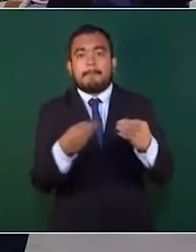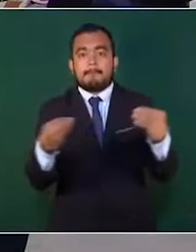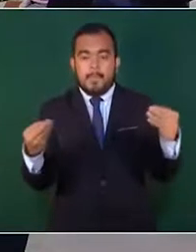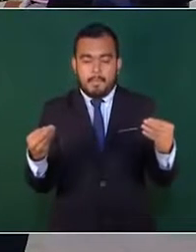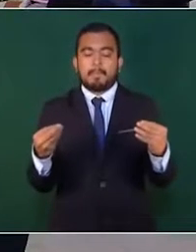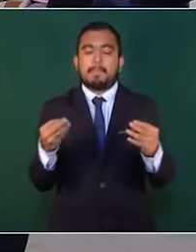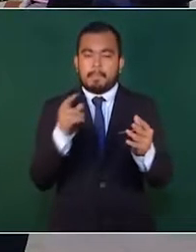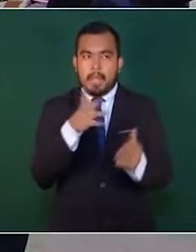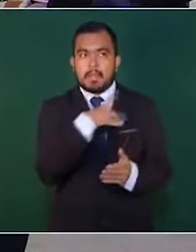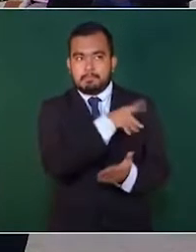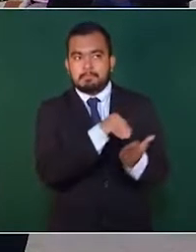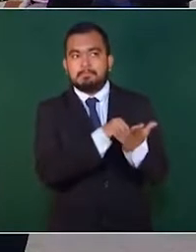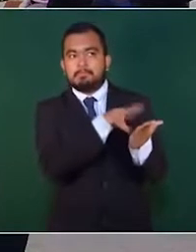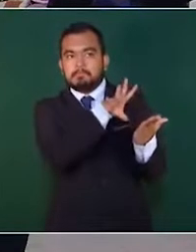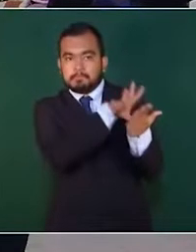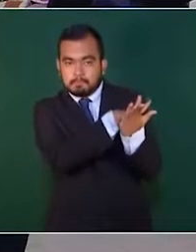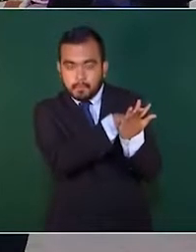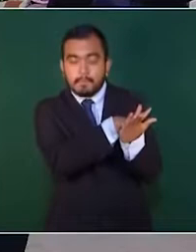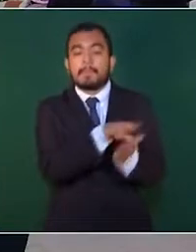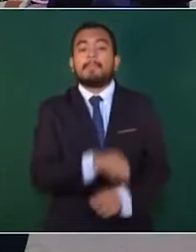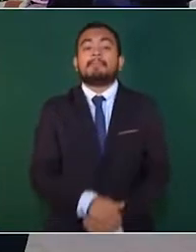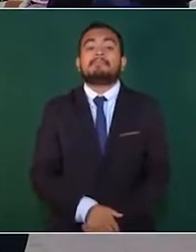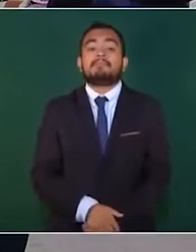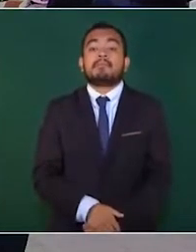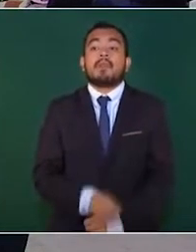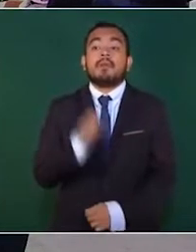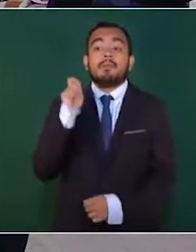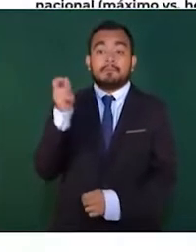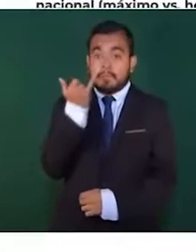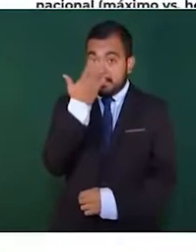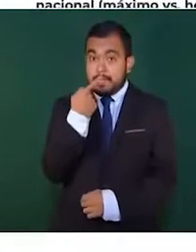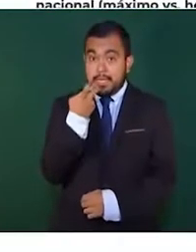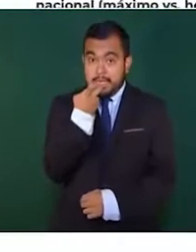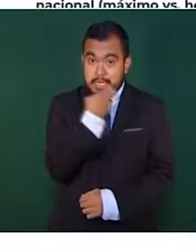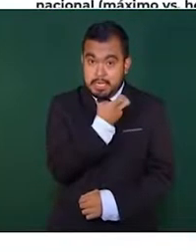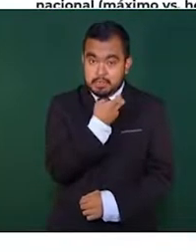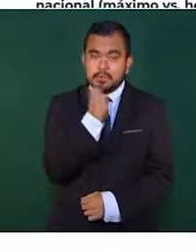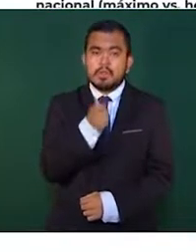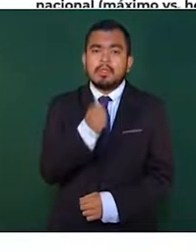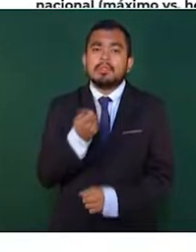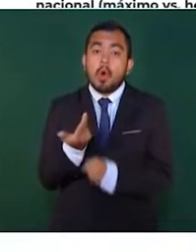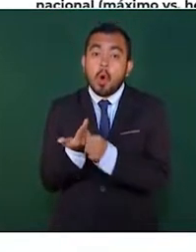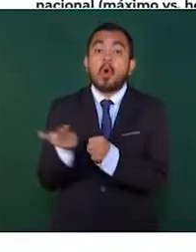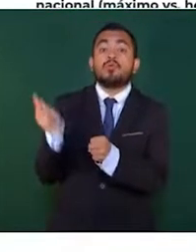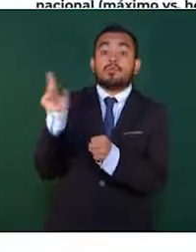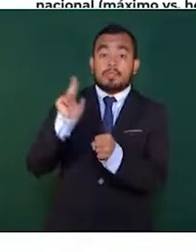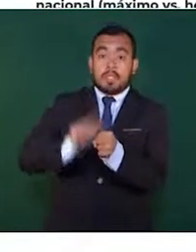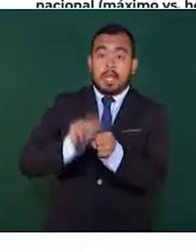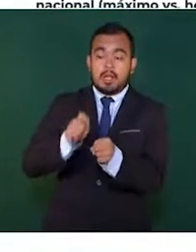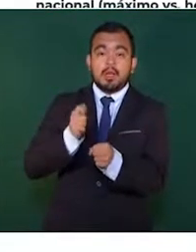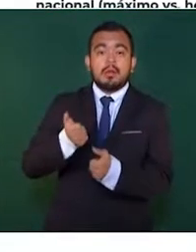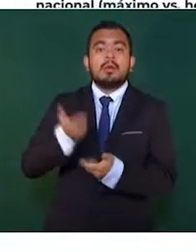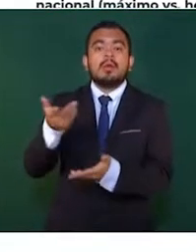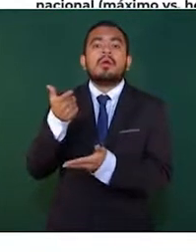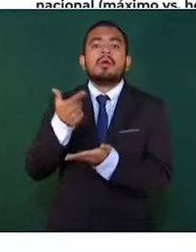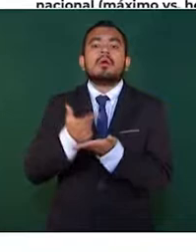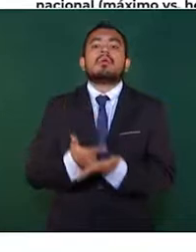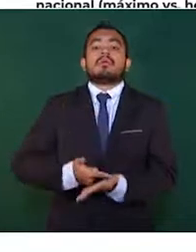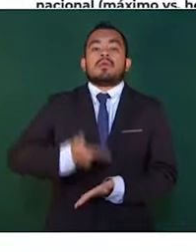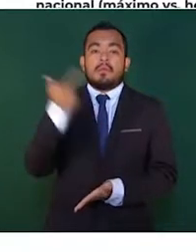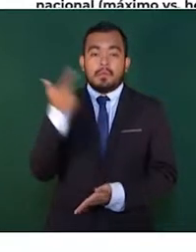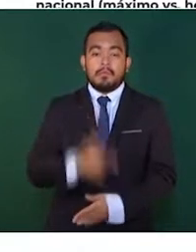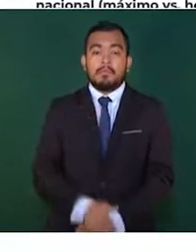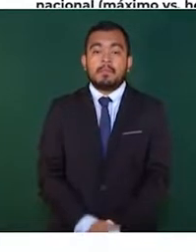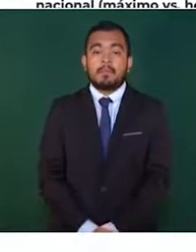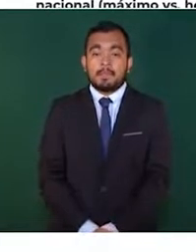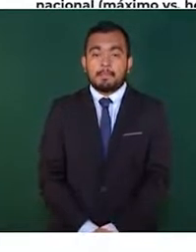imagen es que la hospitalización, que es el reflejo de la ocurrencia de enfermedad COVID grave, la parte relevante o más